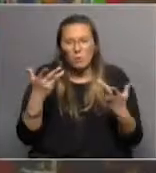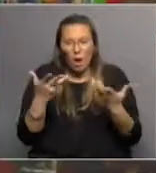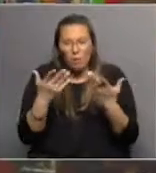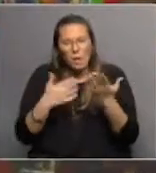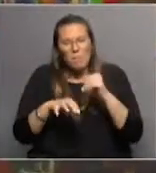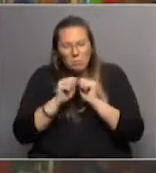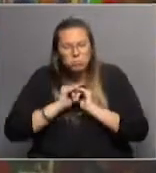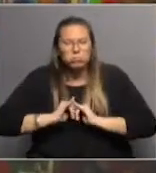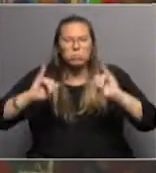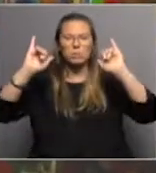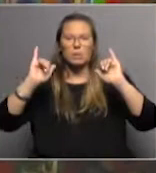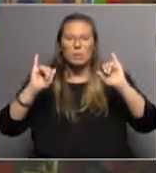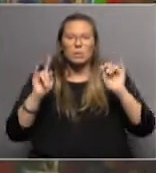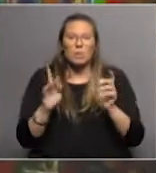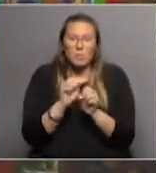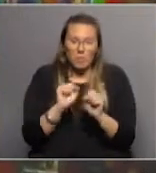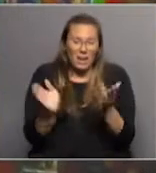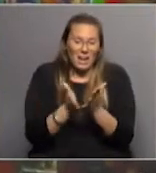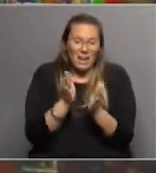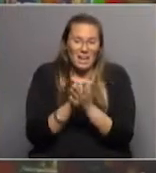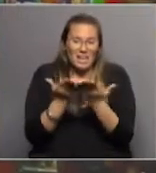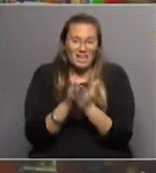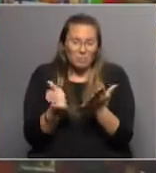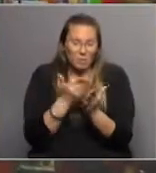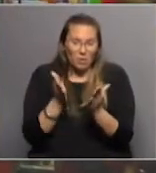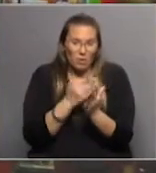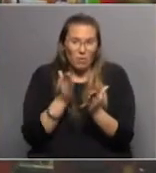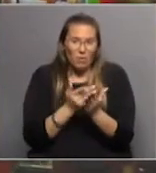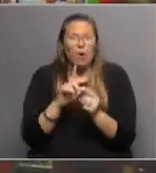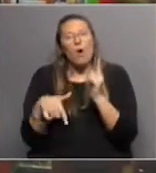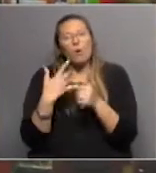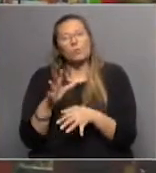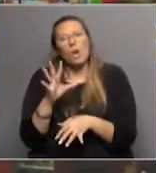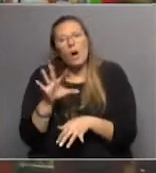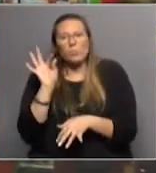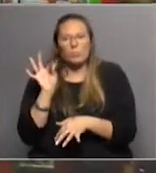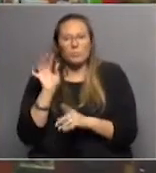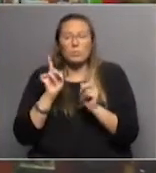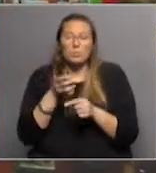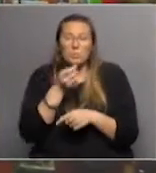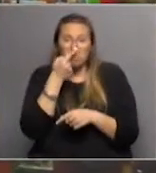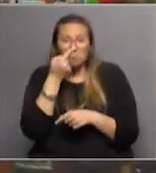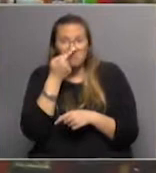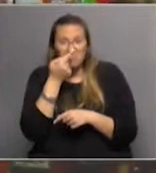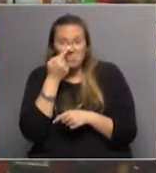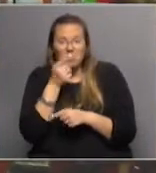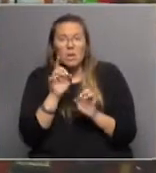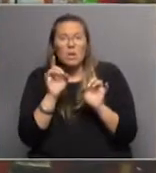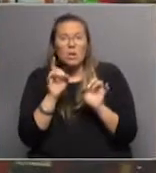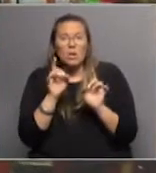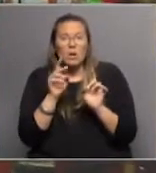alargado más. También en tenerlo en formato libro me parece que es otra posibilidad y que está bueno, porque no solo